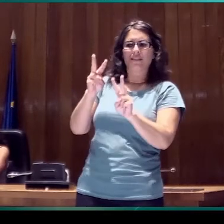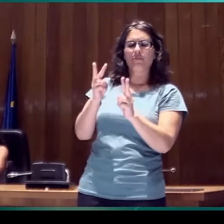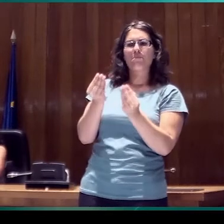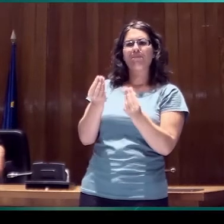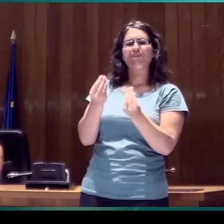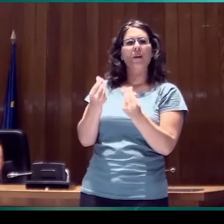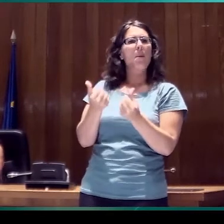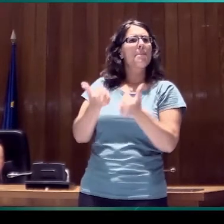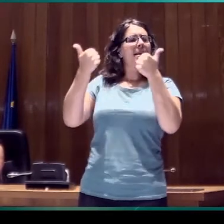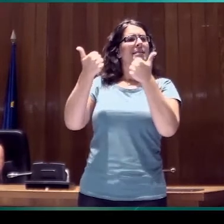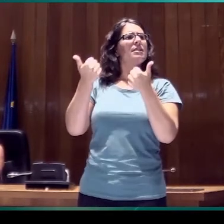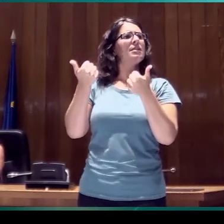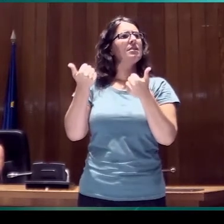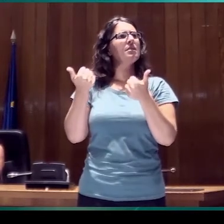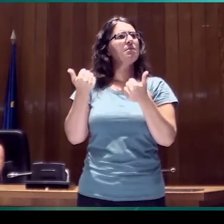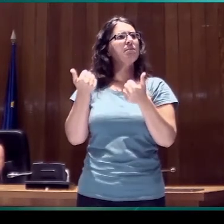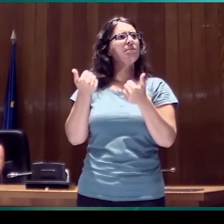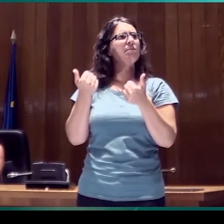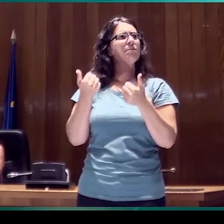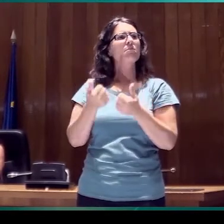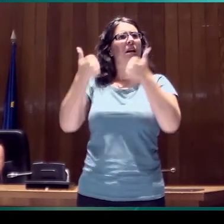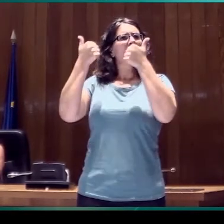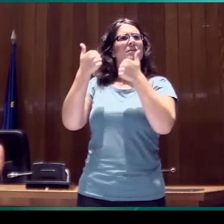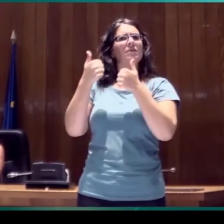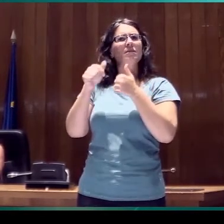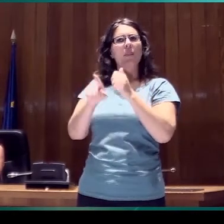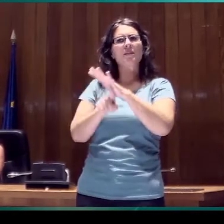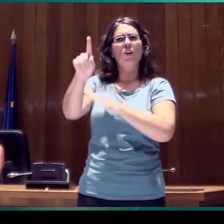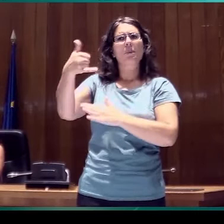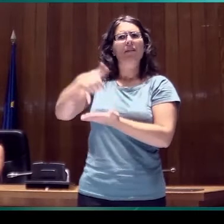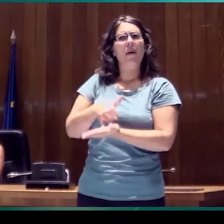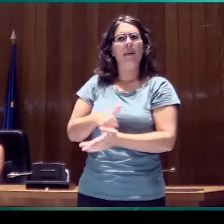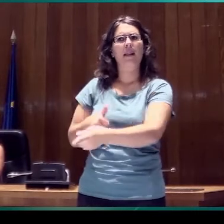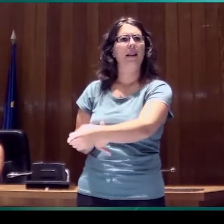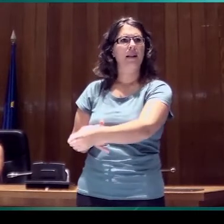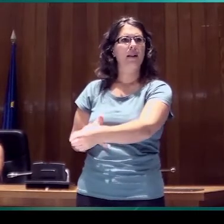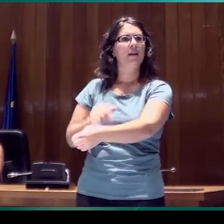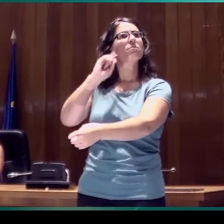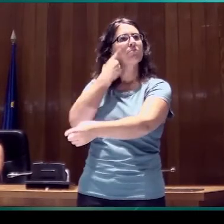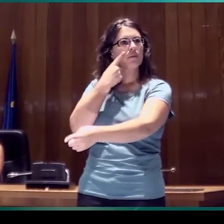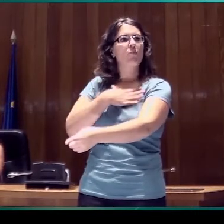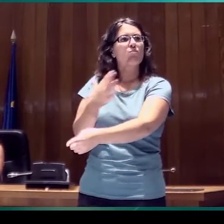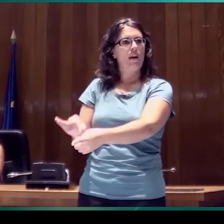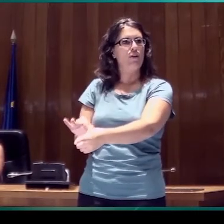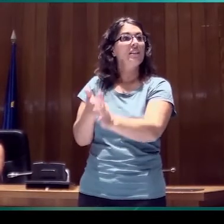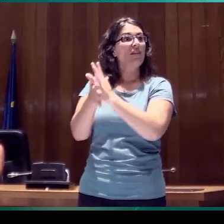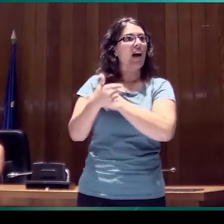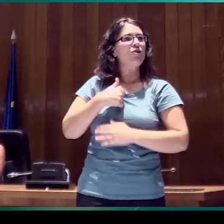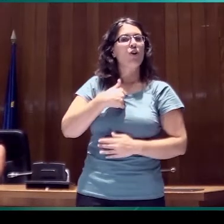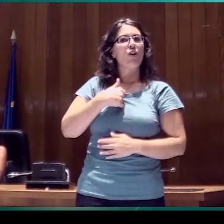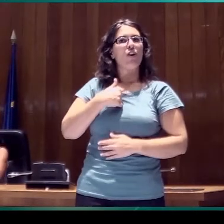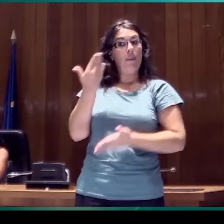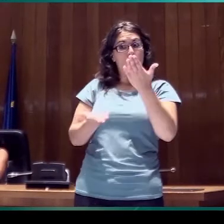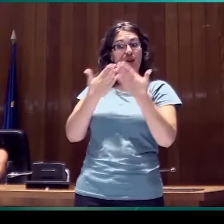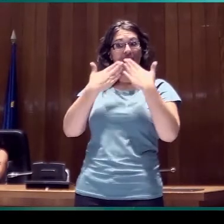el desarrollo y, por tanto, son aquellos en las que nosotros tendríamos que hacer una incidencia